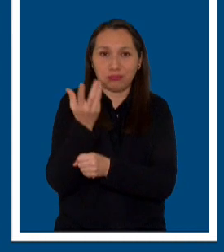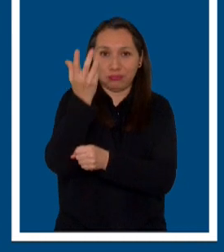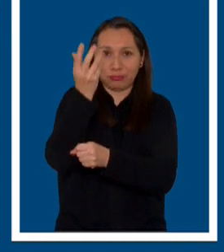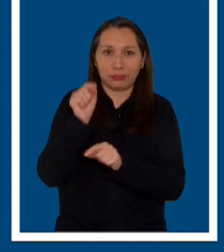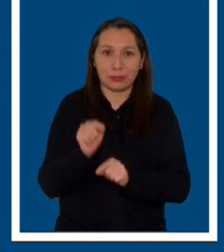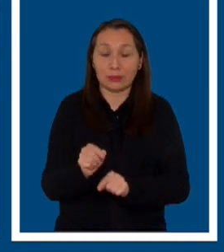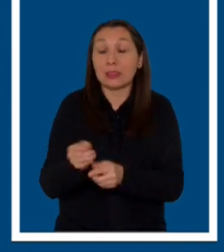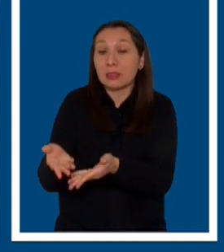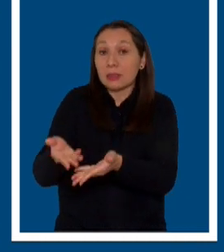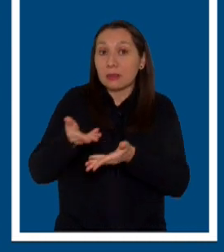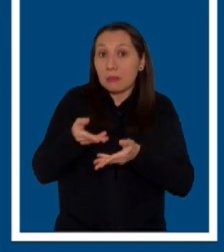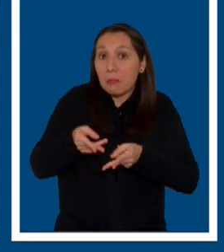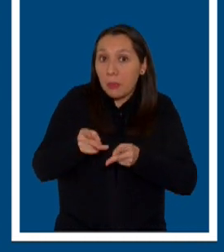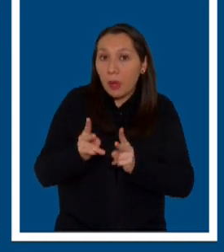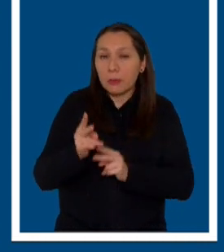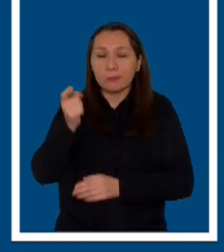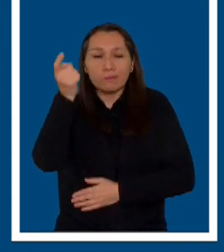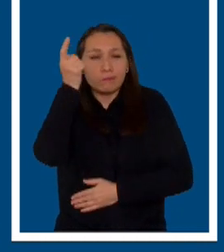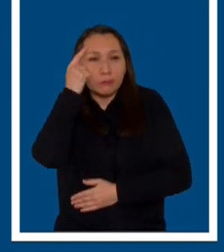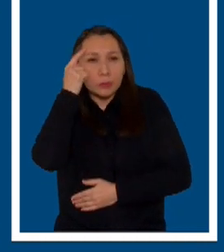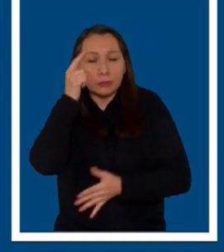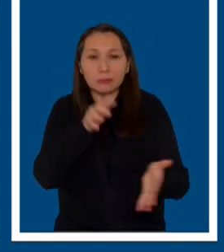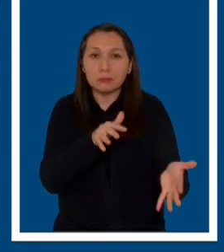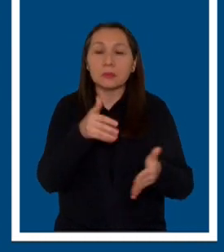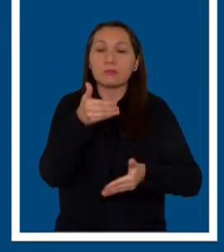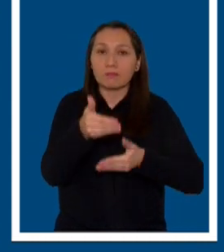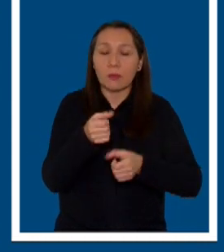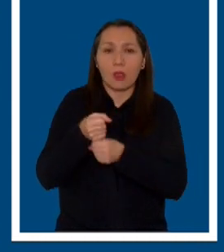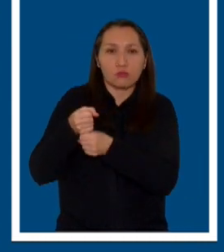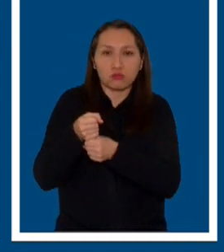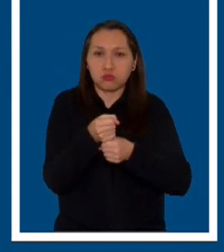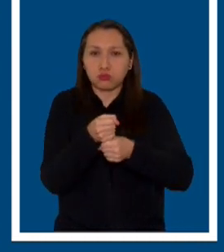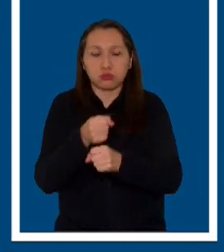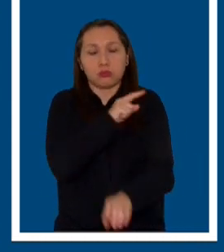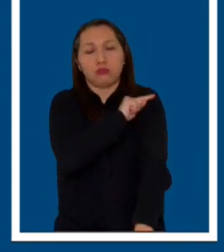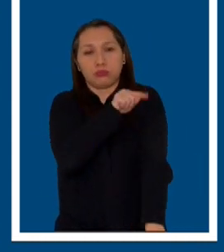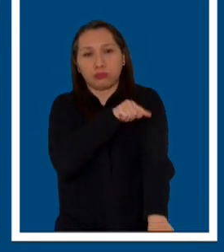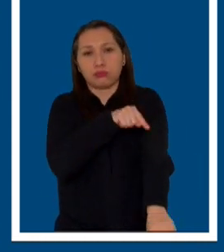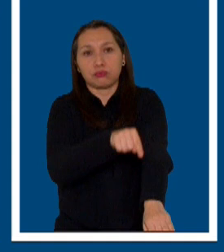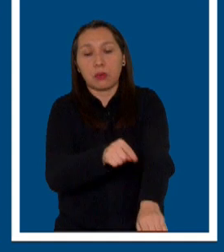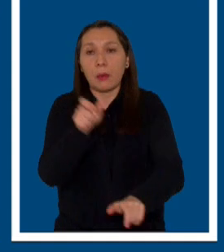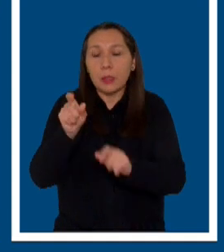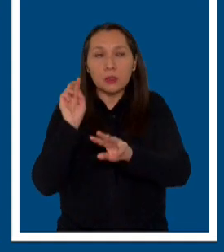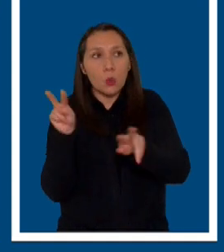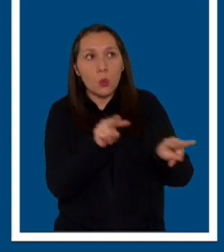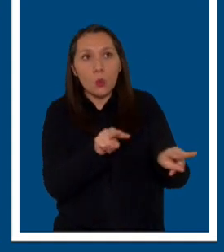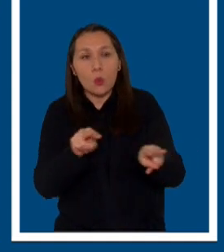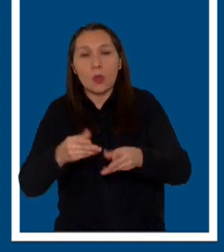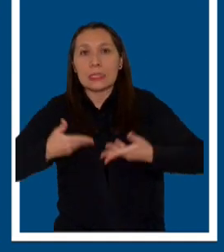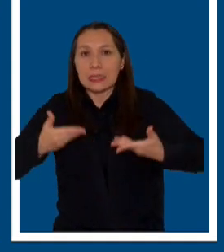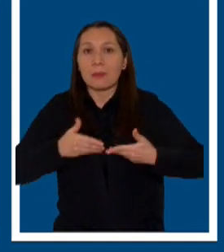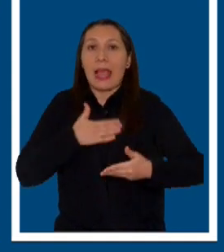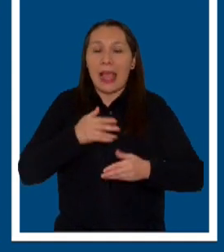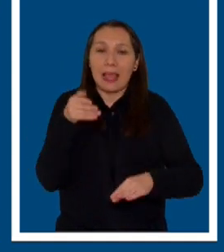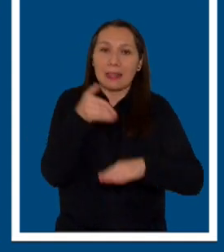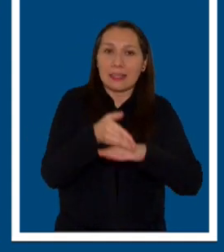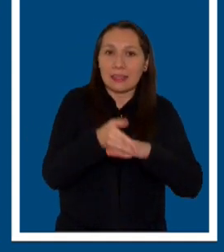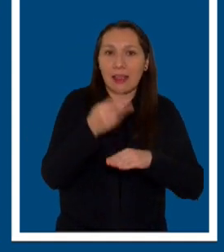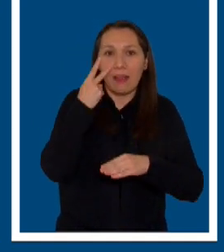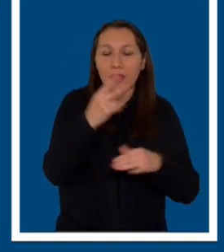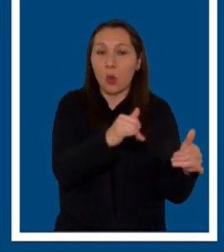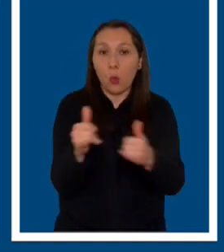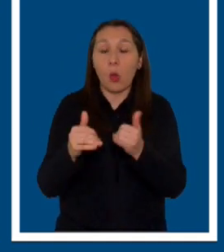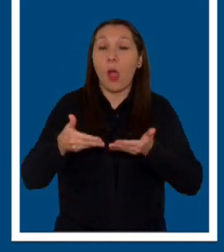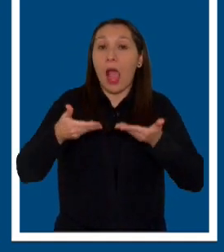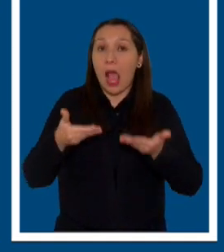no nos permite pensar que a medida que la antorcha vaya avanzando va a haber más entusiasmo de la gente por venir a los juegos hasta el